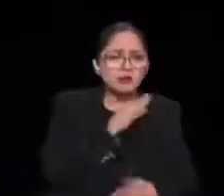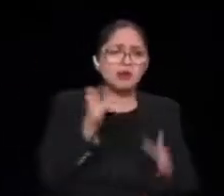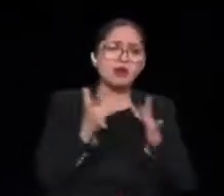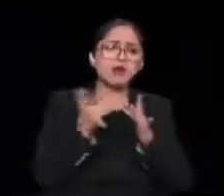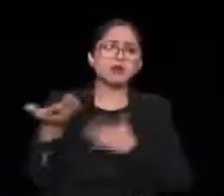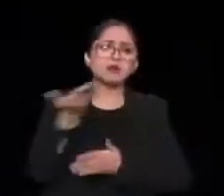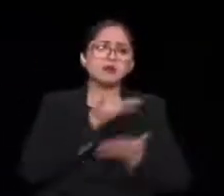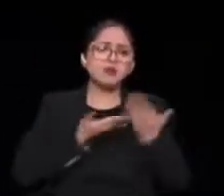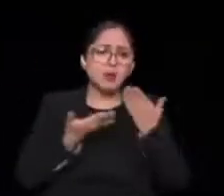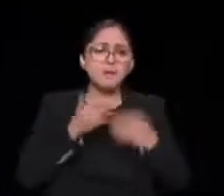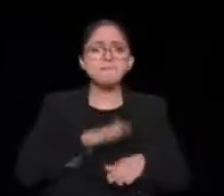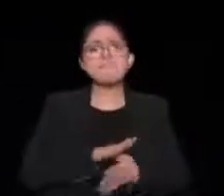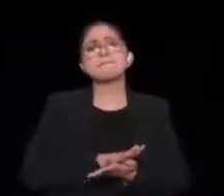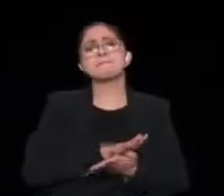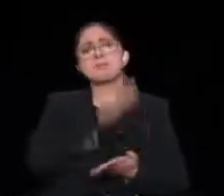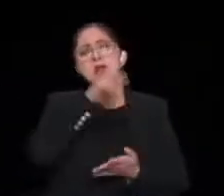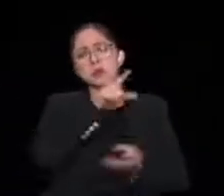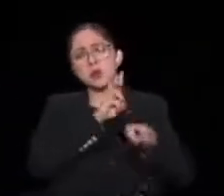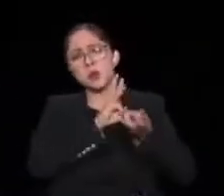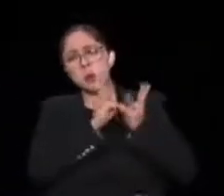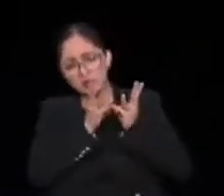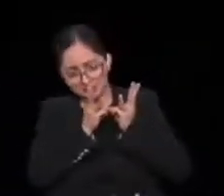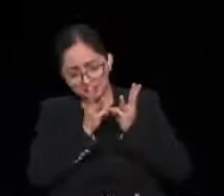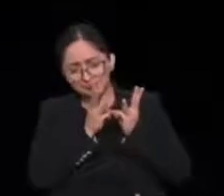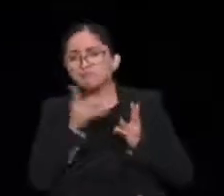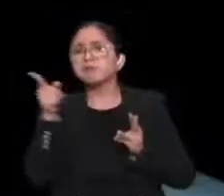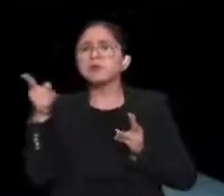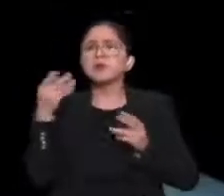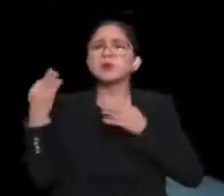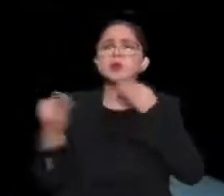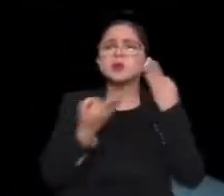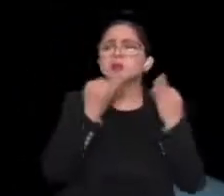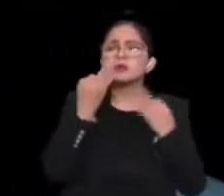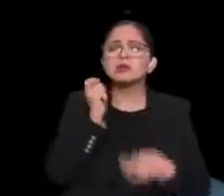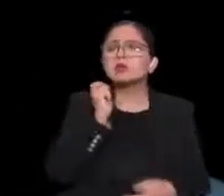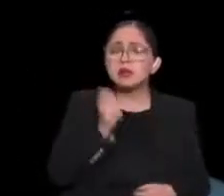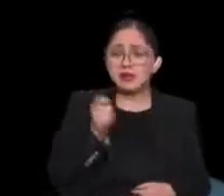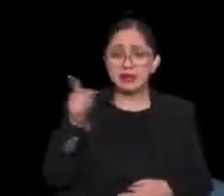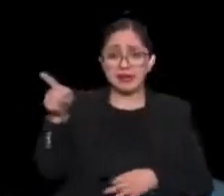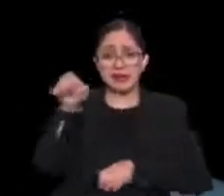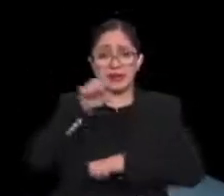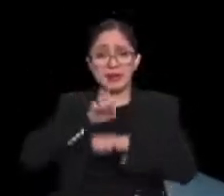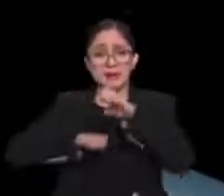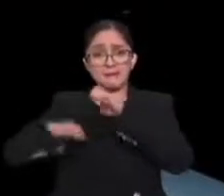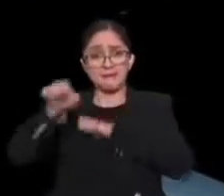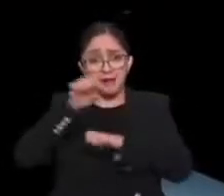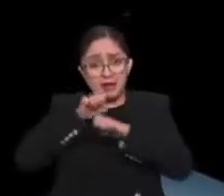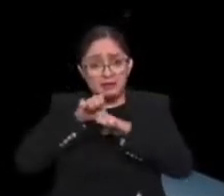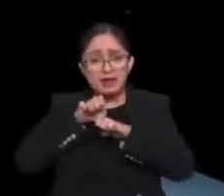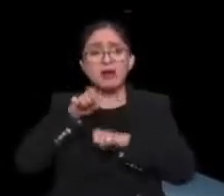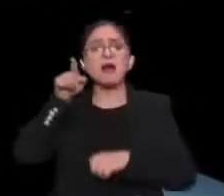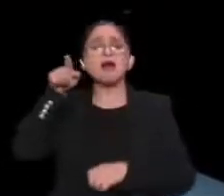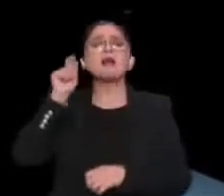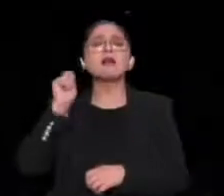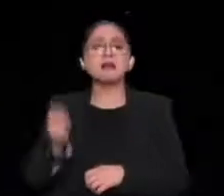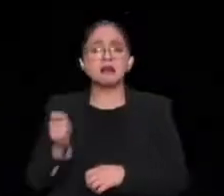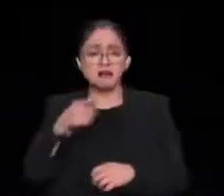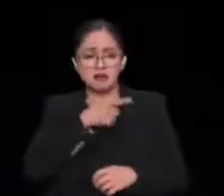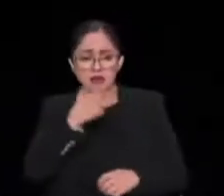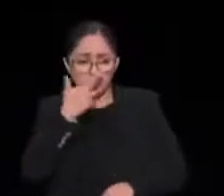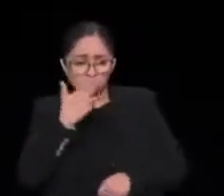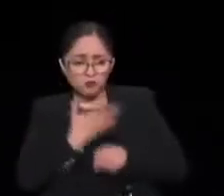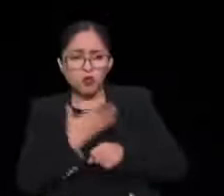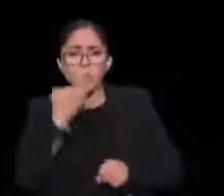por WhatsApp. El día de hoy está ocurriendo esta noticia en WhatsApp que dice que la empresa escandinava encargada de hacer los